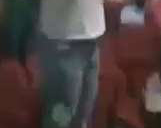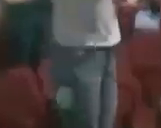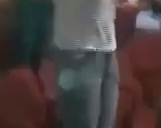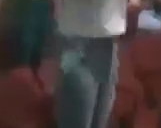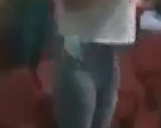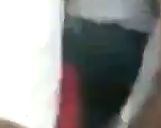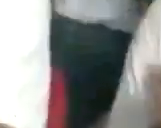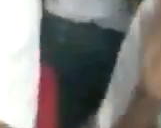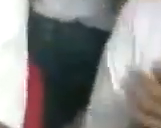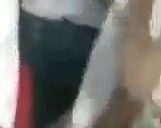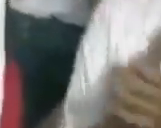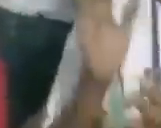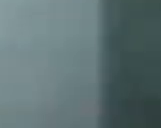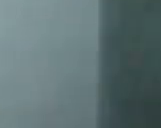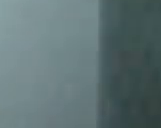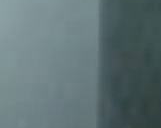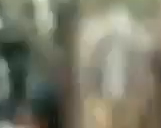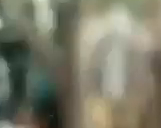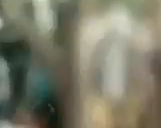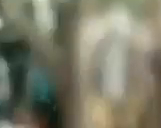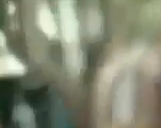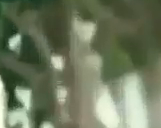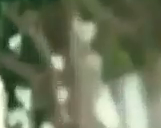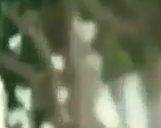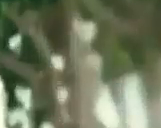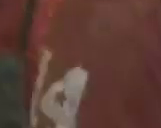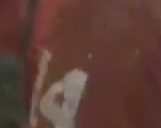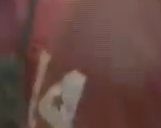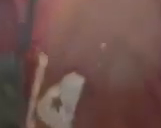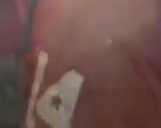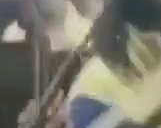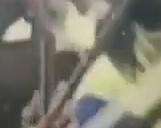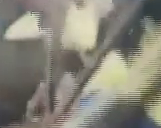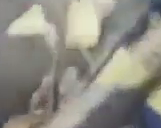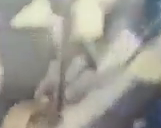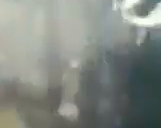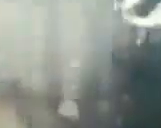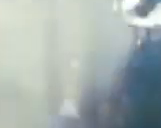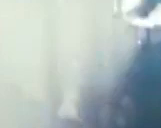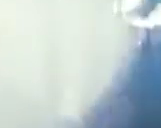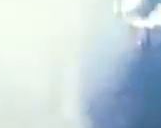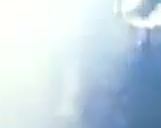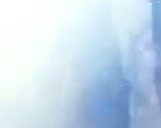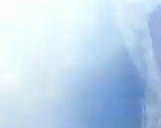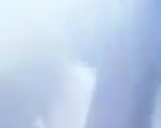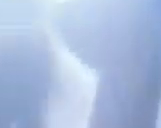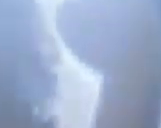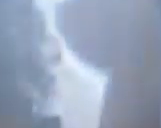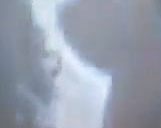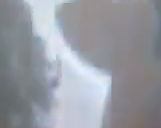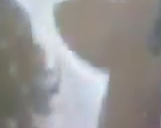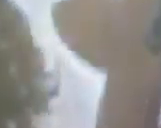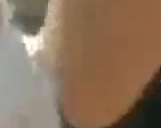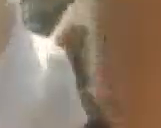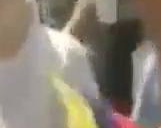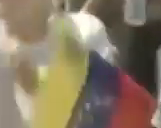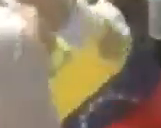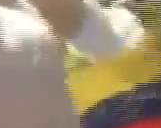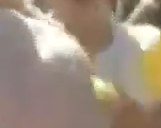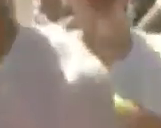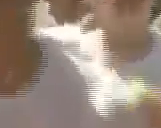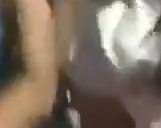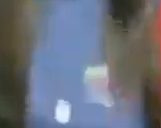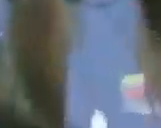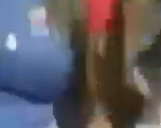conquistar. Chávez descubrió que ustedes forman parte de la mejor generación que jamás